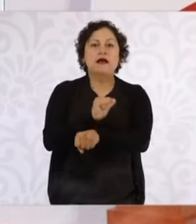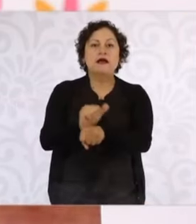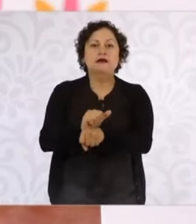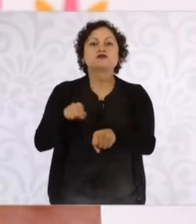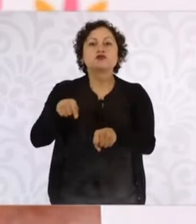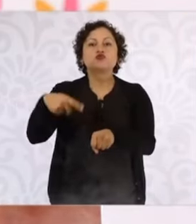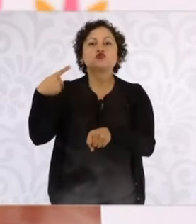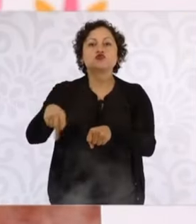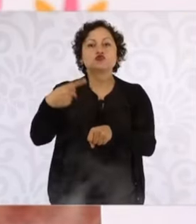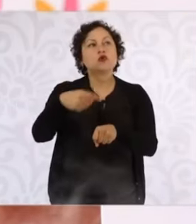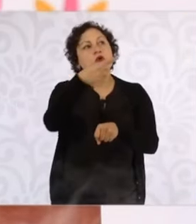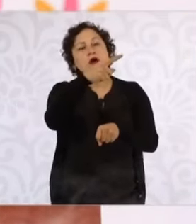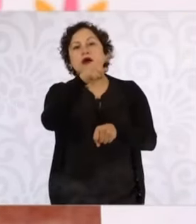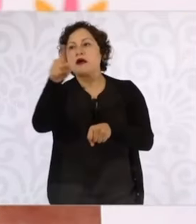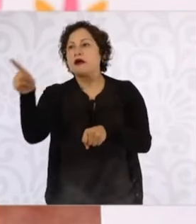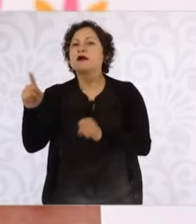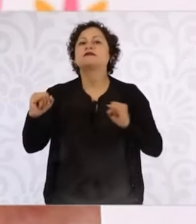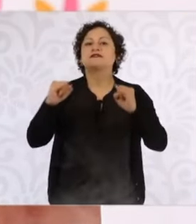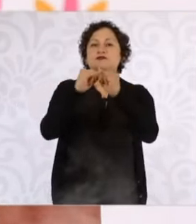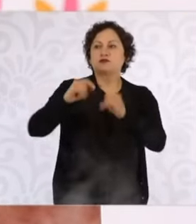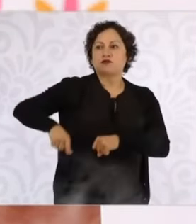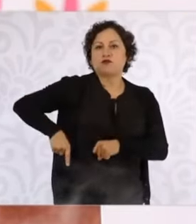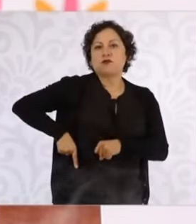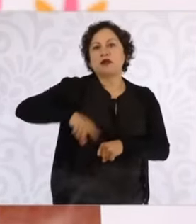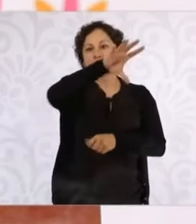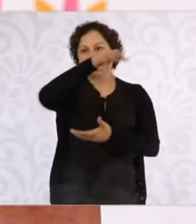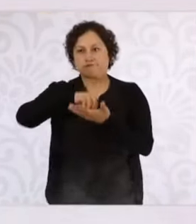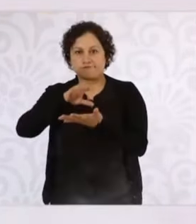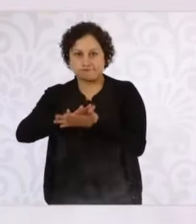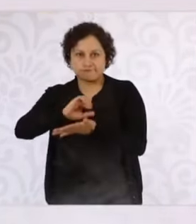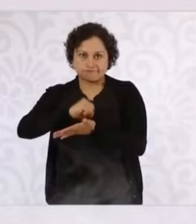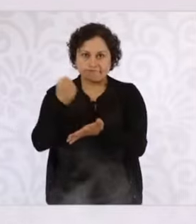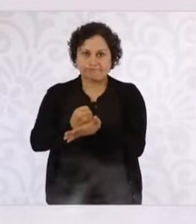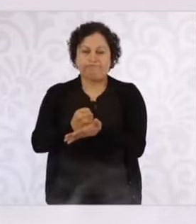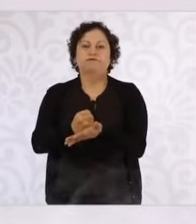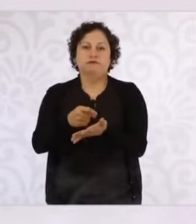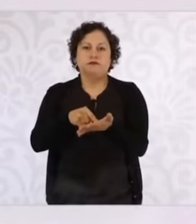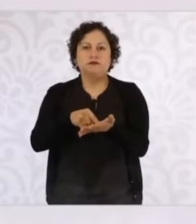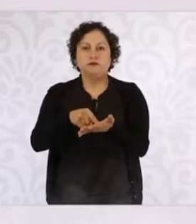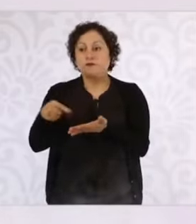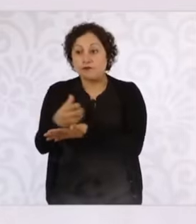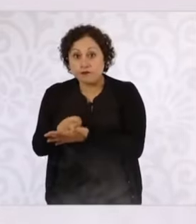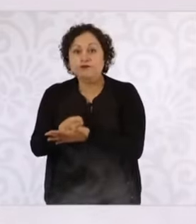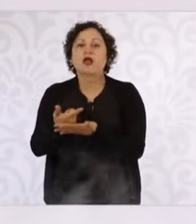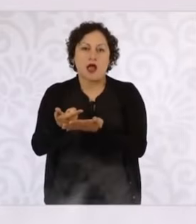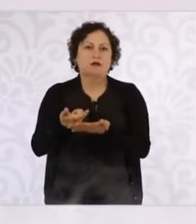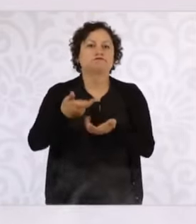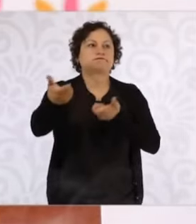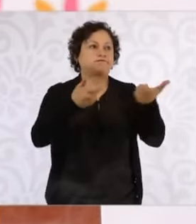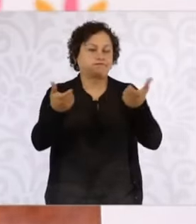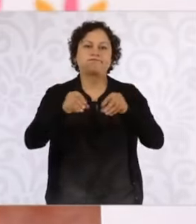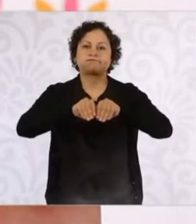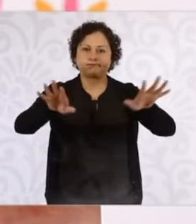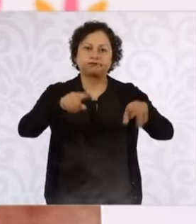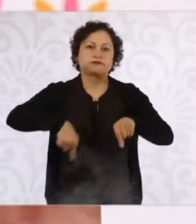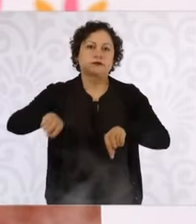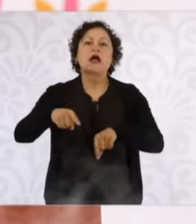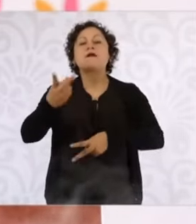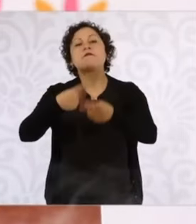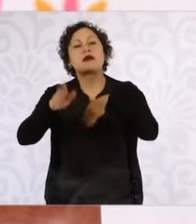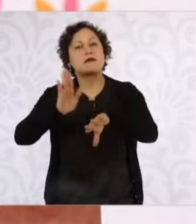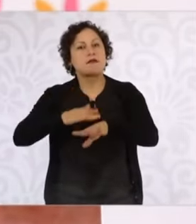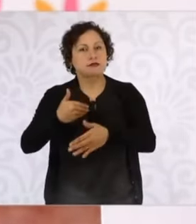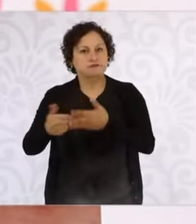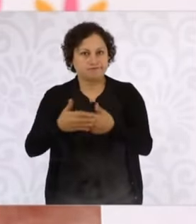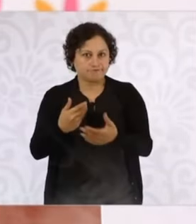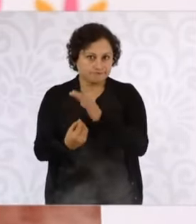las instituciones públicas, de tal manera que también tengan pues regalías de la propia patente que se desarrolla para el desarrollo de más tecnología. Y sí,